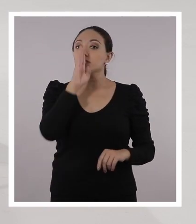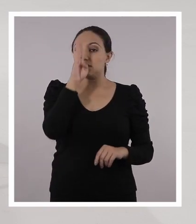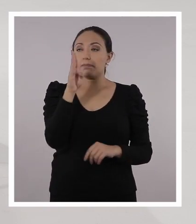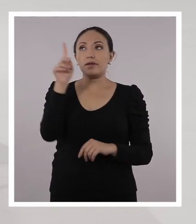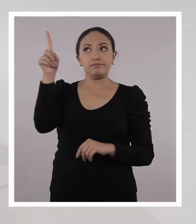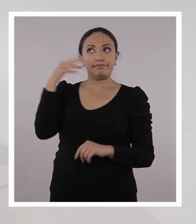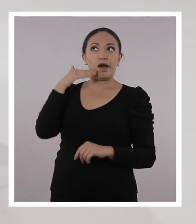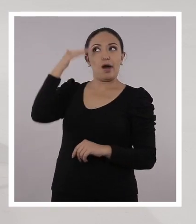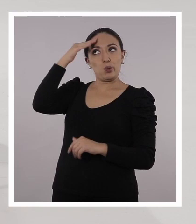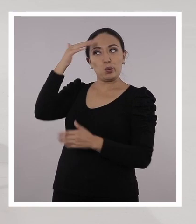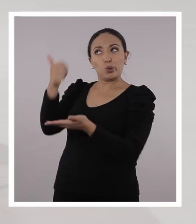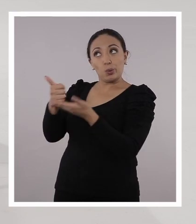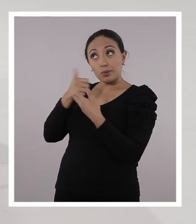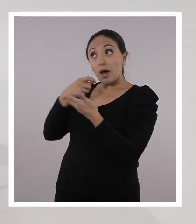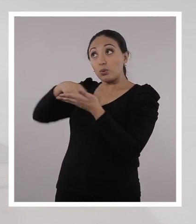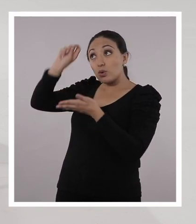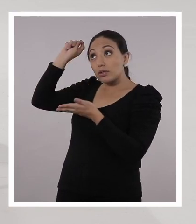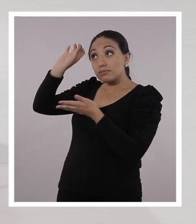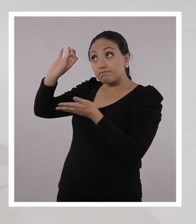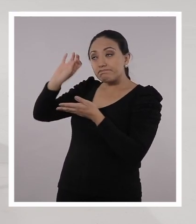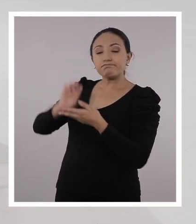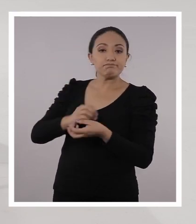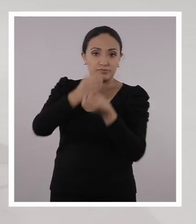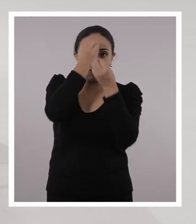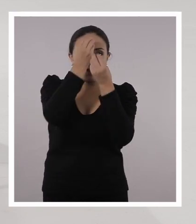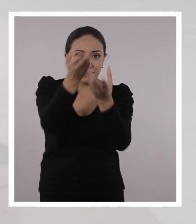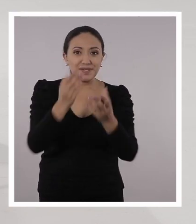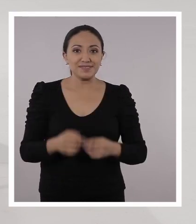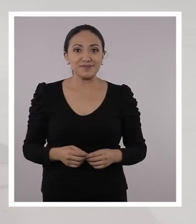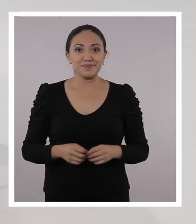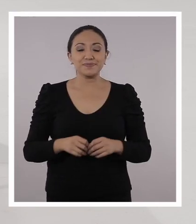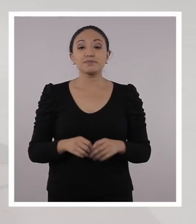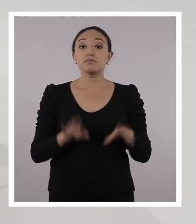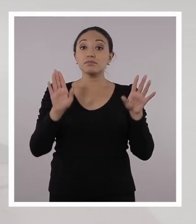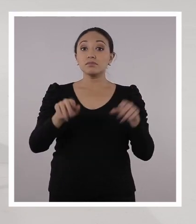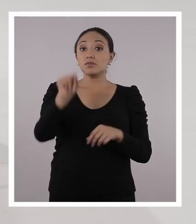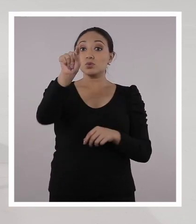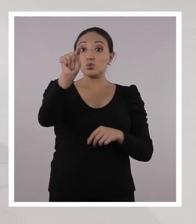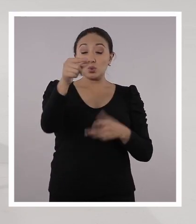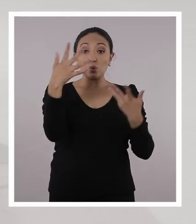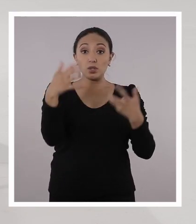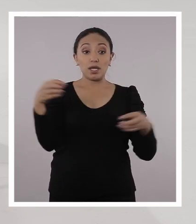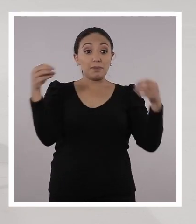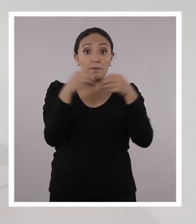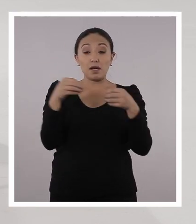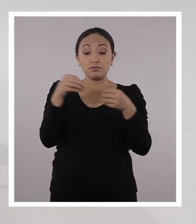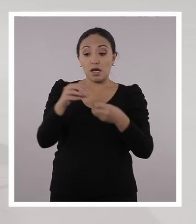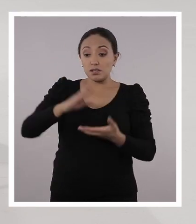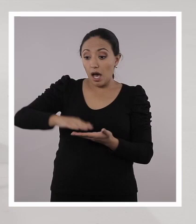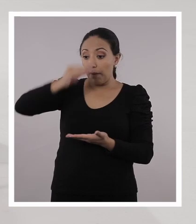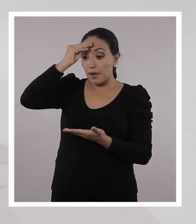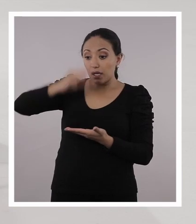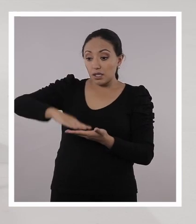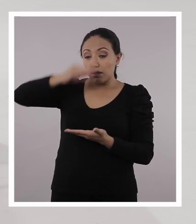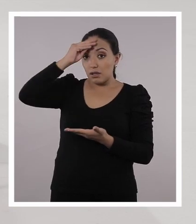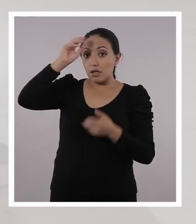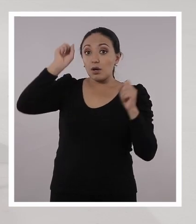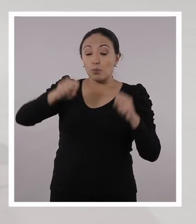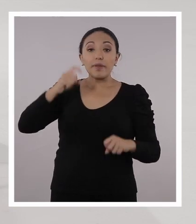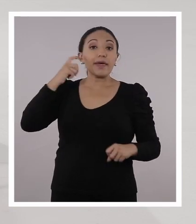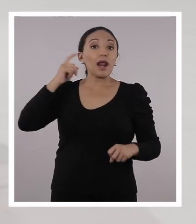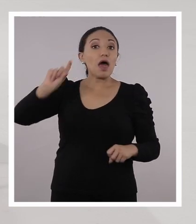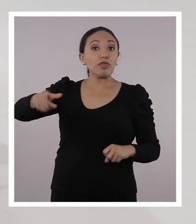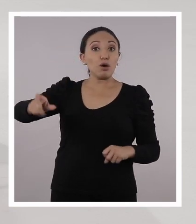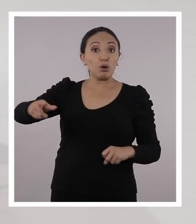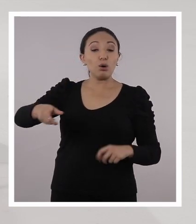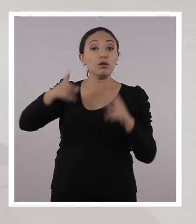recuerden siempre tener la autorización de una persona adulta cuando nos compartan ese contenido. Además, si quieren seguir aprendiendo en casa, pueden